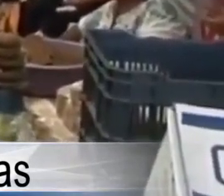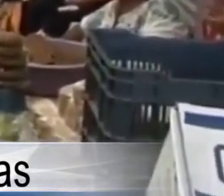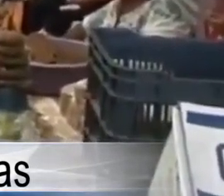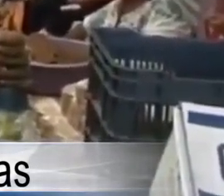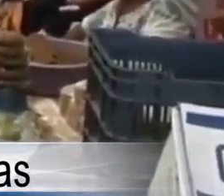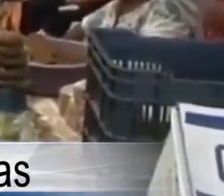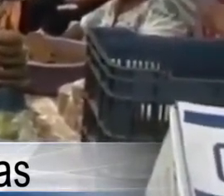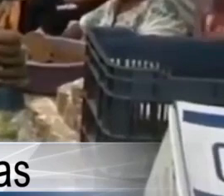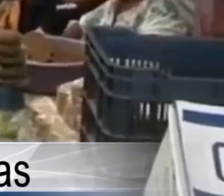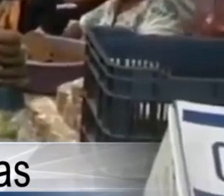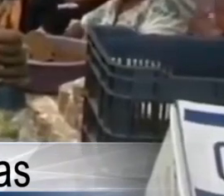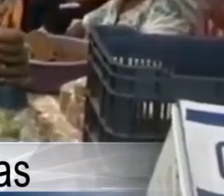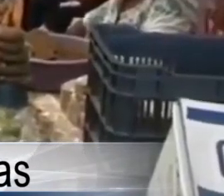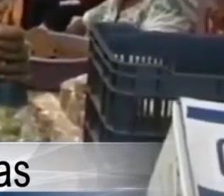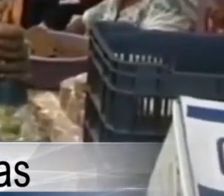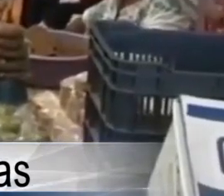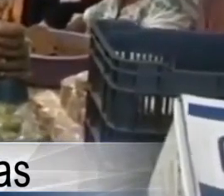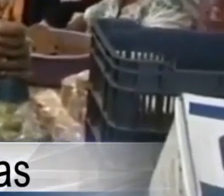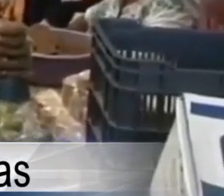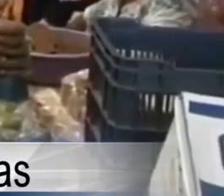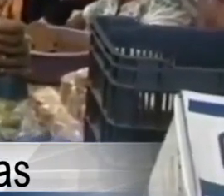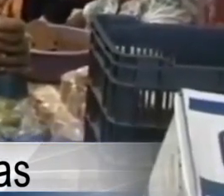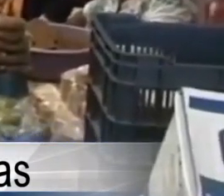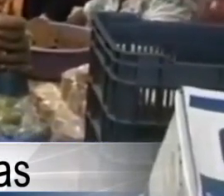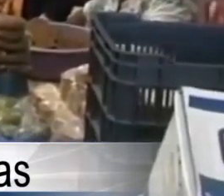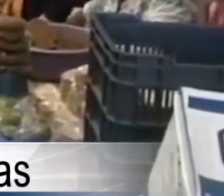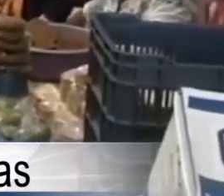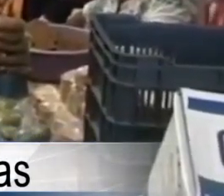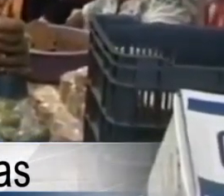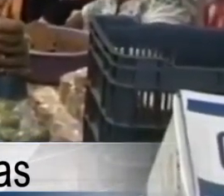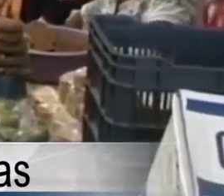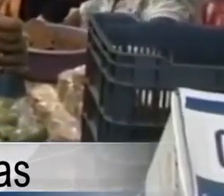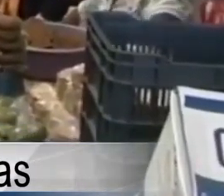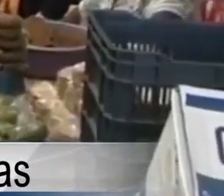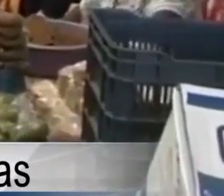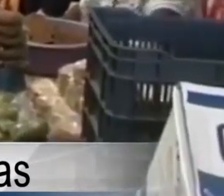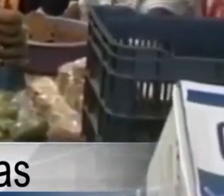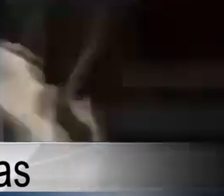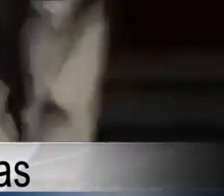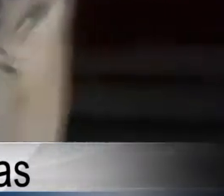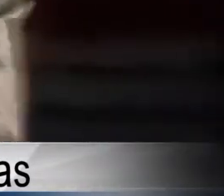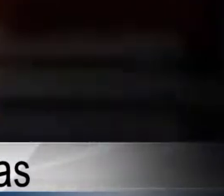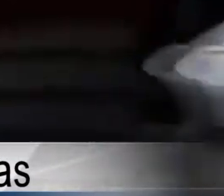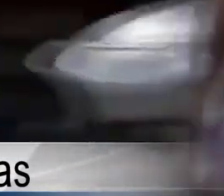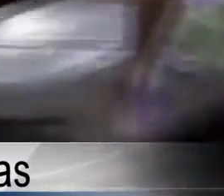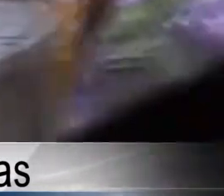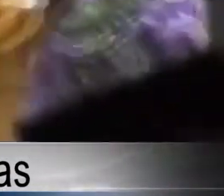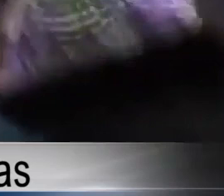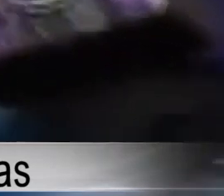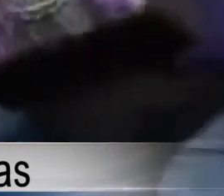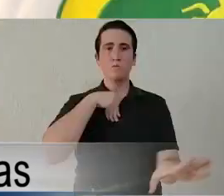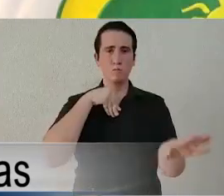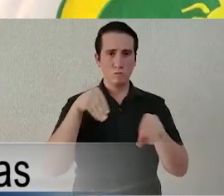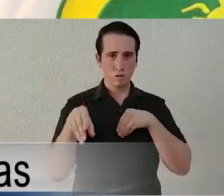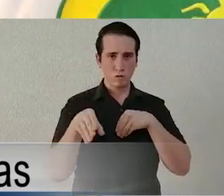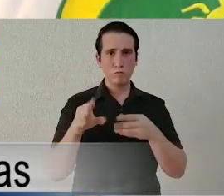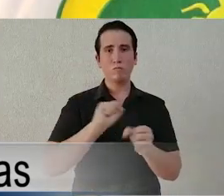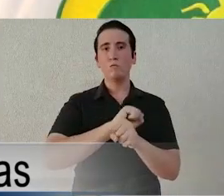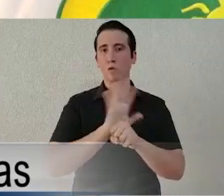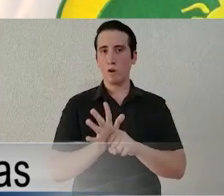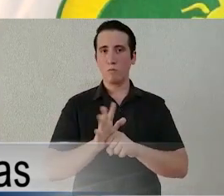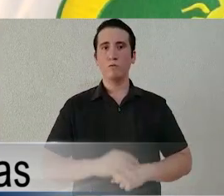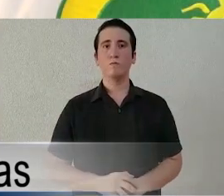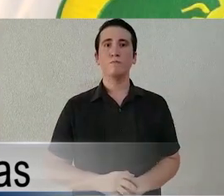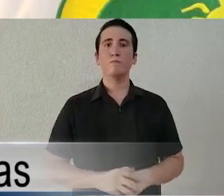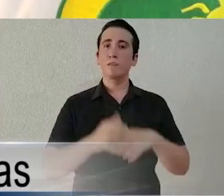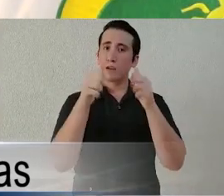permitido abrir por tratarse de giros indispensables como una nueva medida de prevención para proteger la salud de los yucatecos en un mensaje